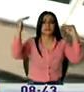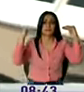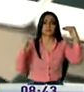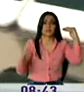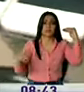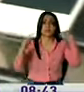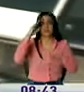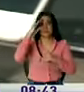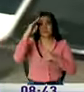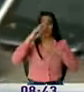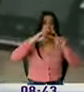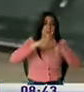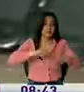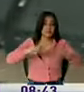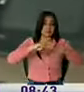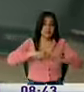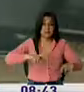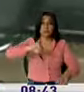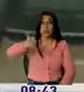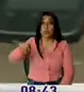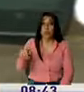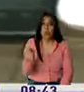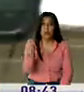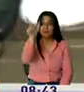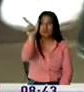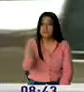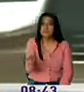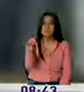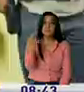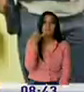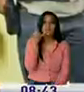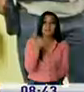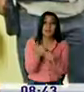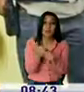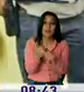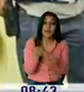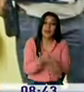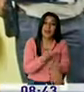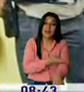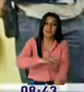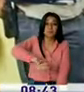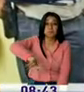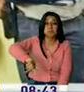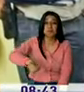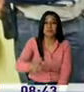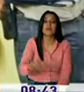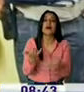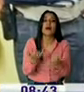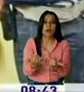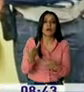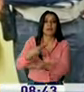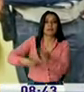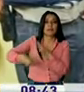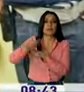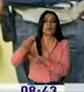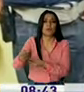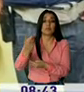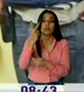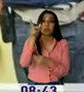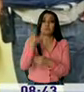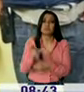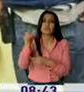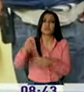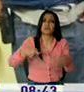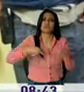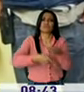permitió también que este jueves un ciudadano recupere su teléfono celular, el mismo que le habrían sustraído con amenazas 2 sujetos armados en el sector